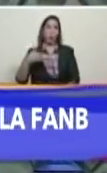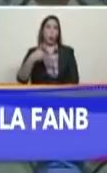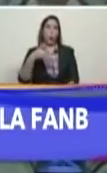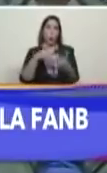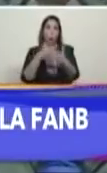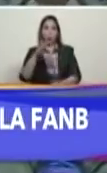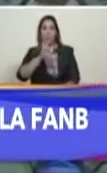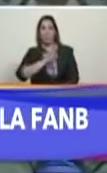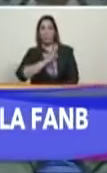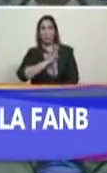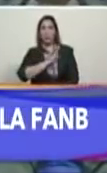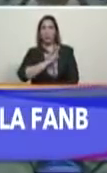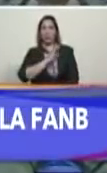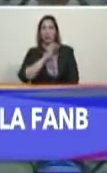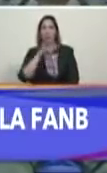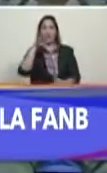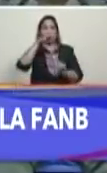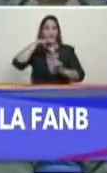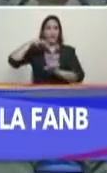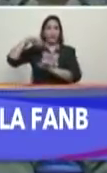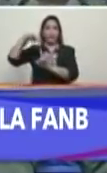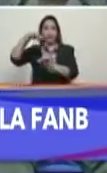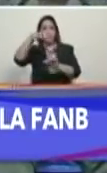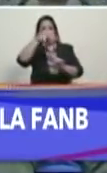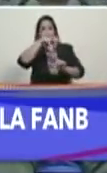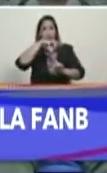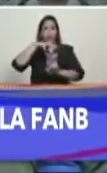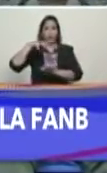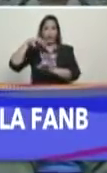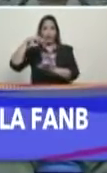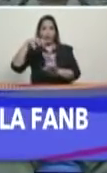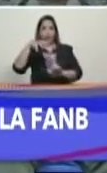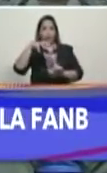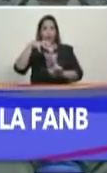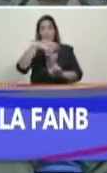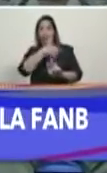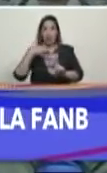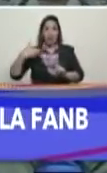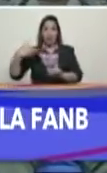No digo trataron de matarme, aunque el objetivo principal era yo.